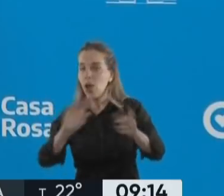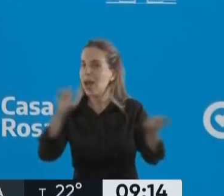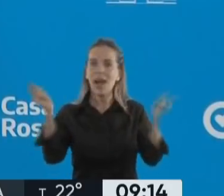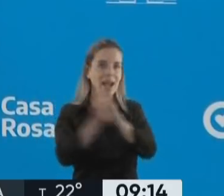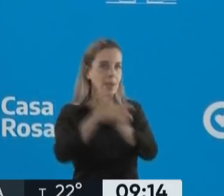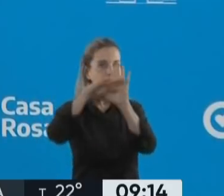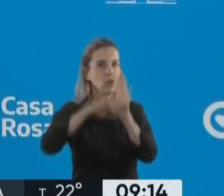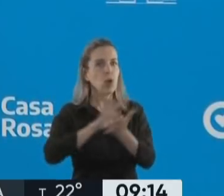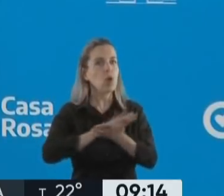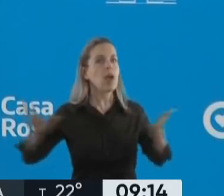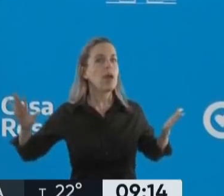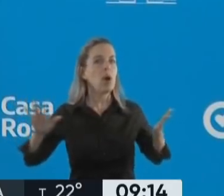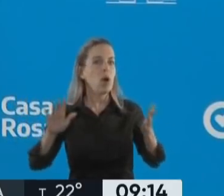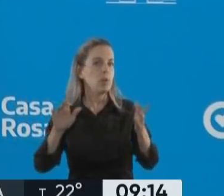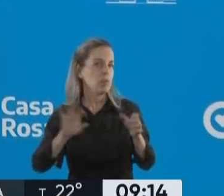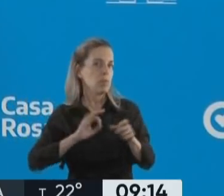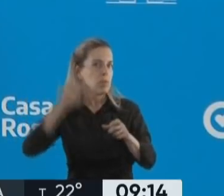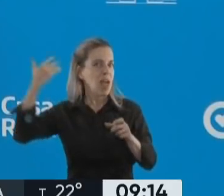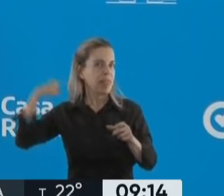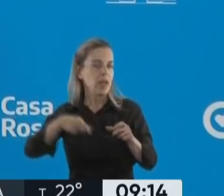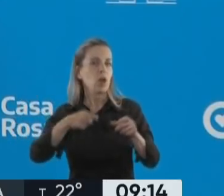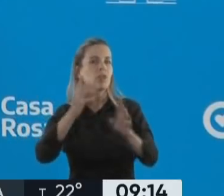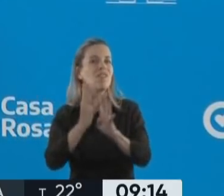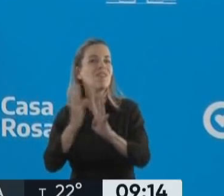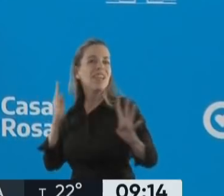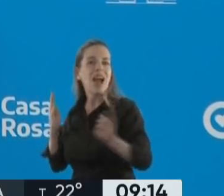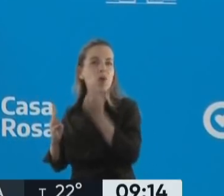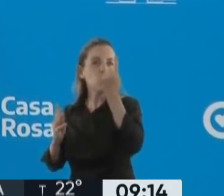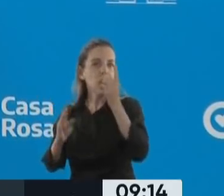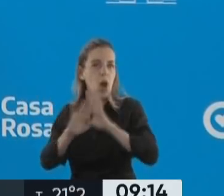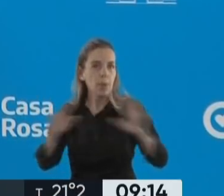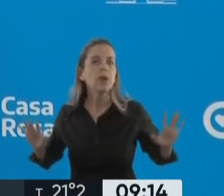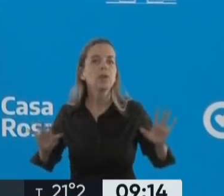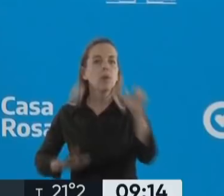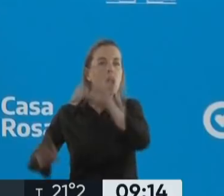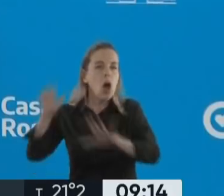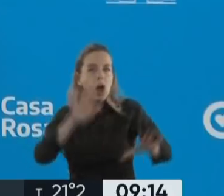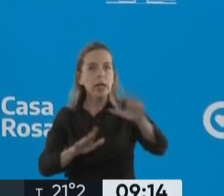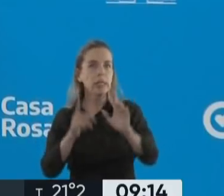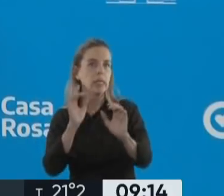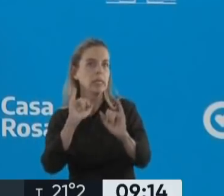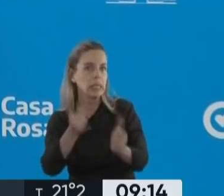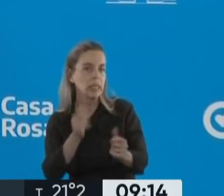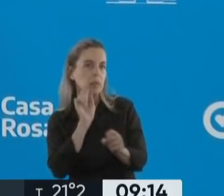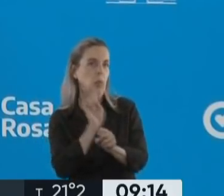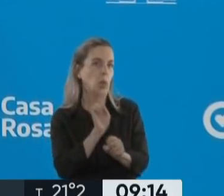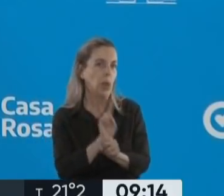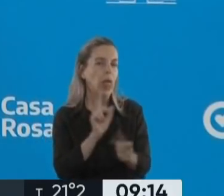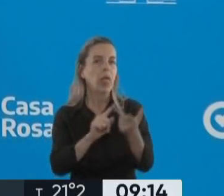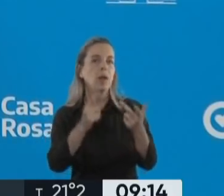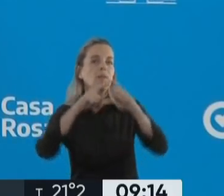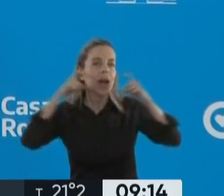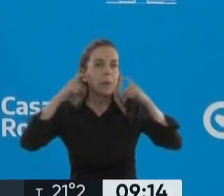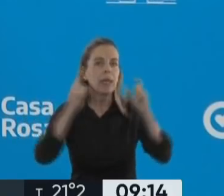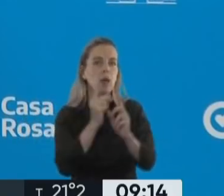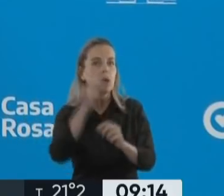votar como se votó en las elecciones prepandemia, sí, por supuesto, con todos los cuidados, con barbijo, con